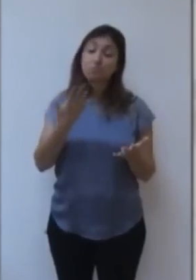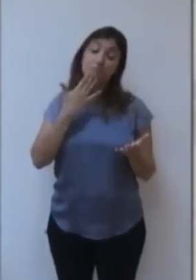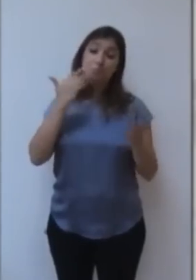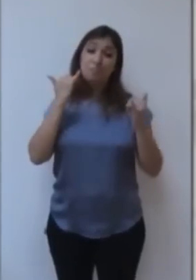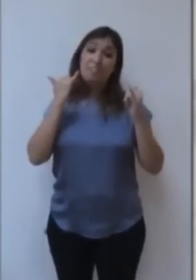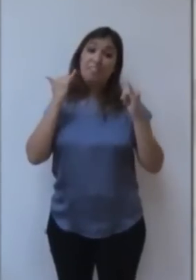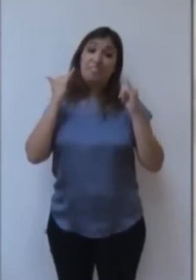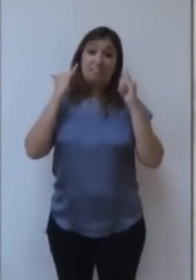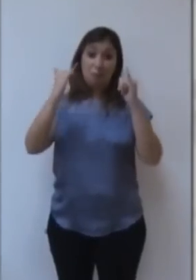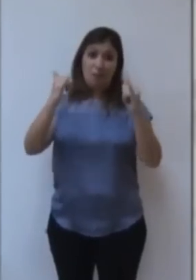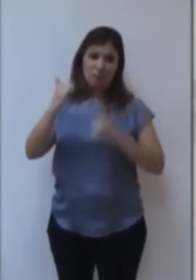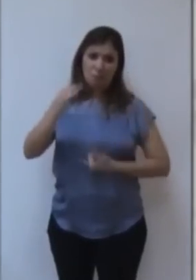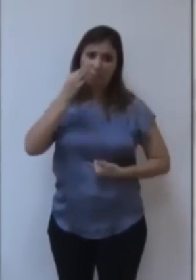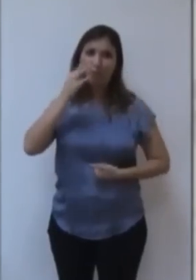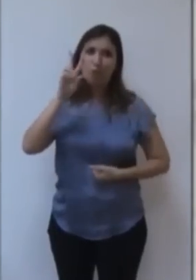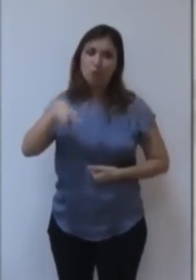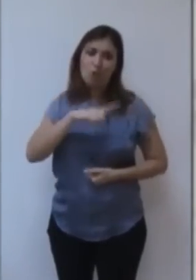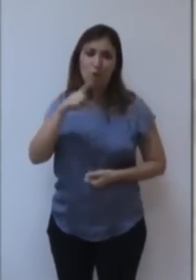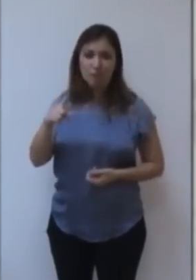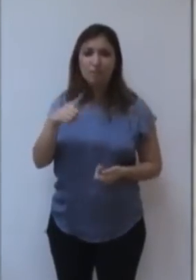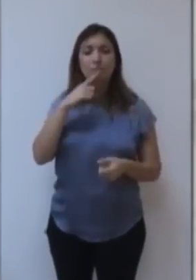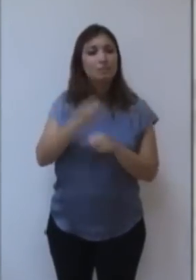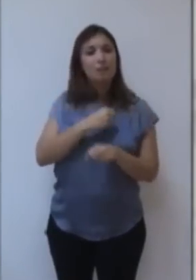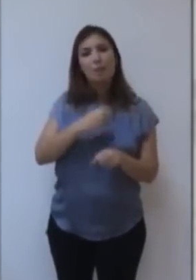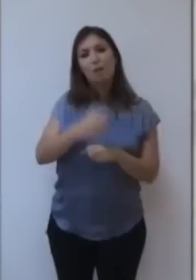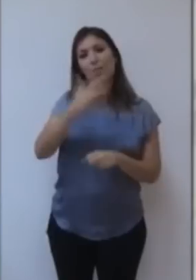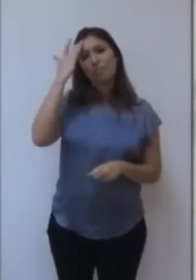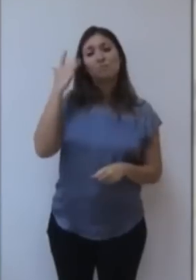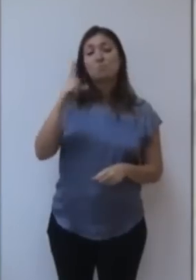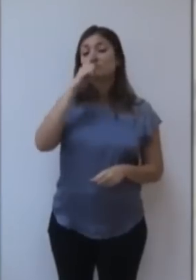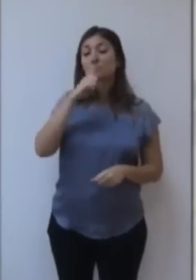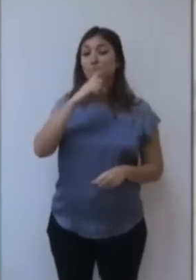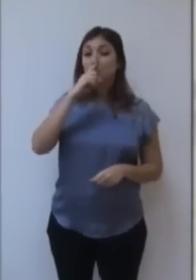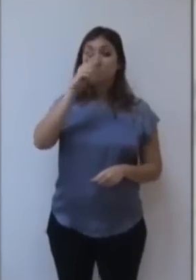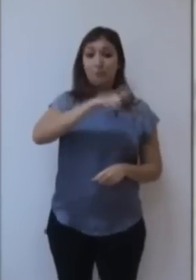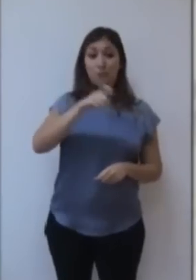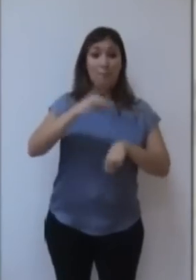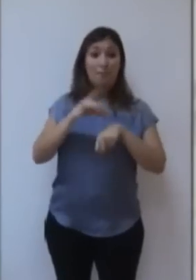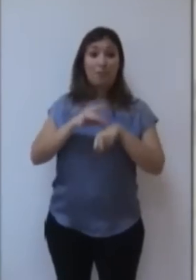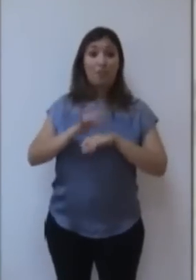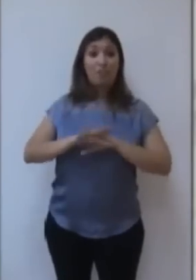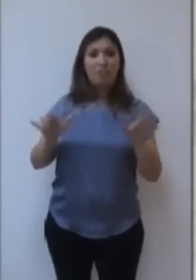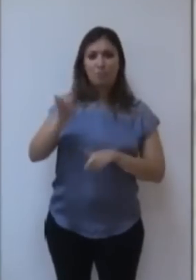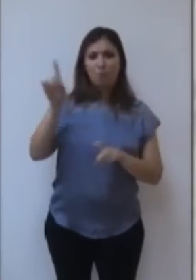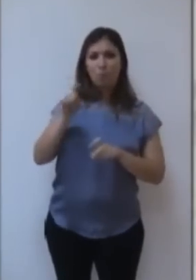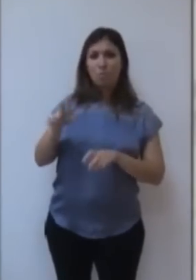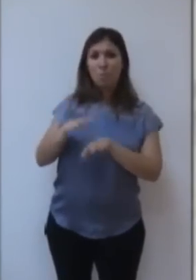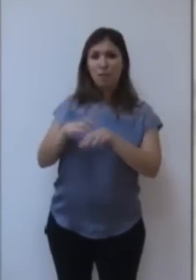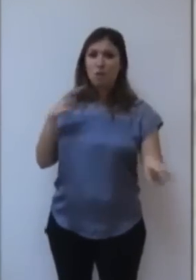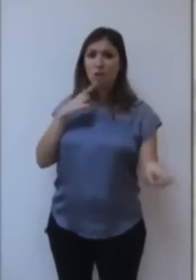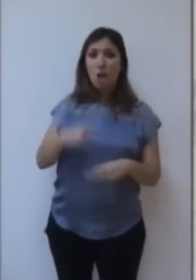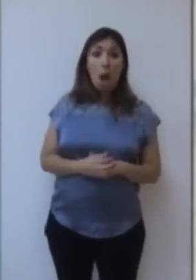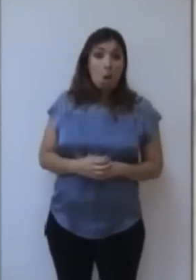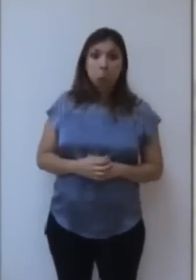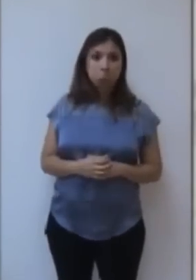divertido, pero no tiene nada divertido. Pero que les preguntaban a la salida del médico qué les había dicho el médico, y la mayoría decían que no sabían